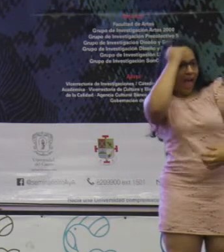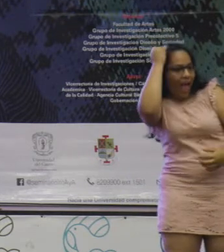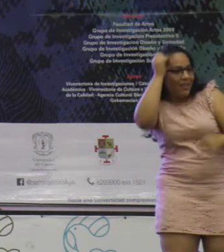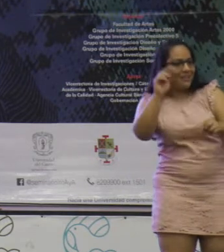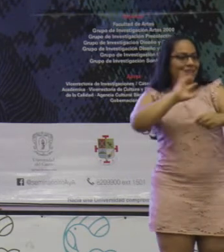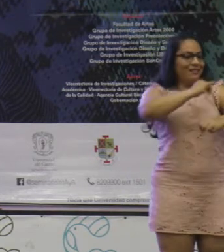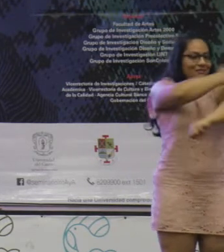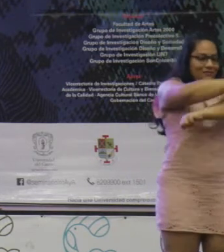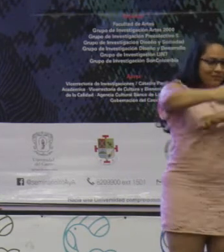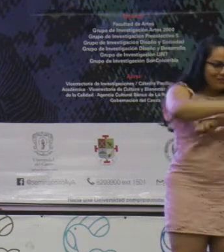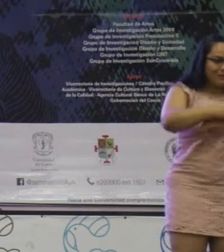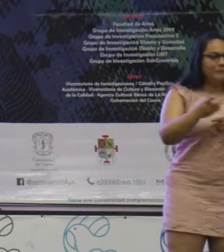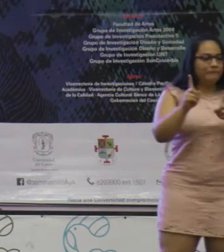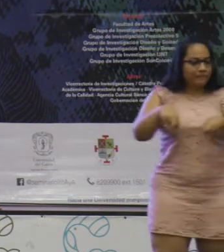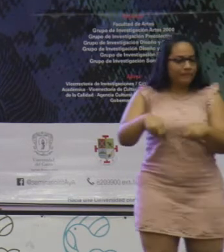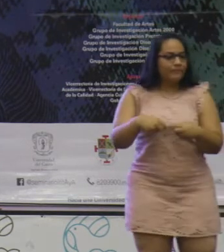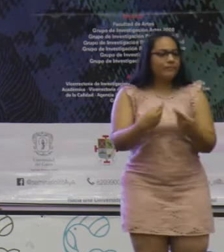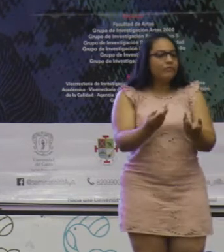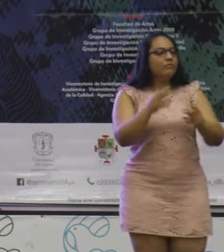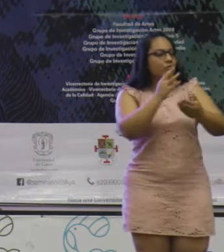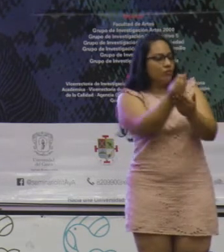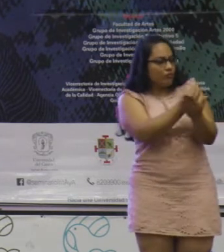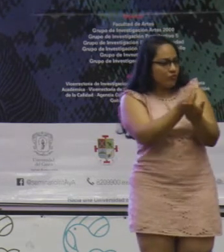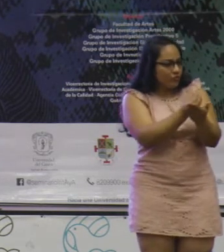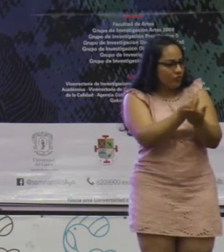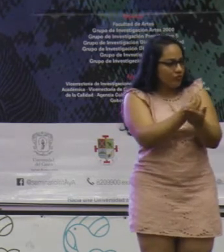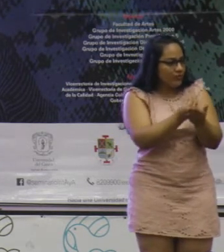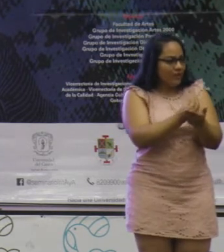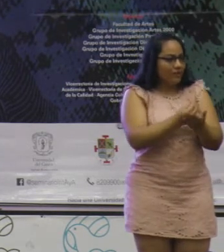la arquitectura, como el diseño industrial y como el diseño gráfico, con